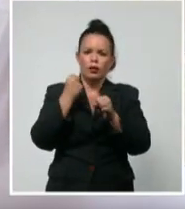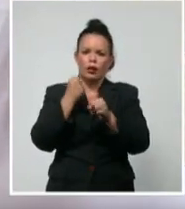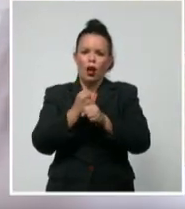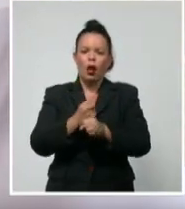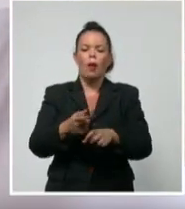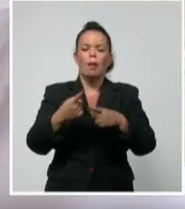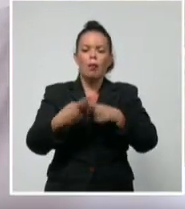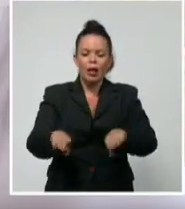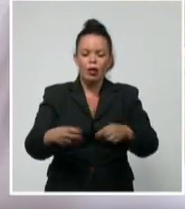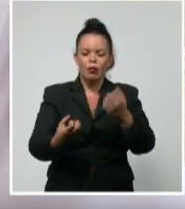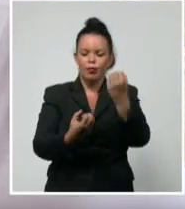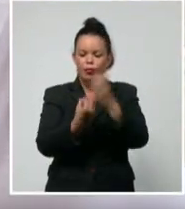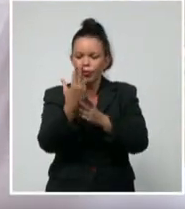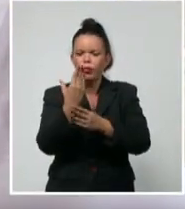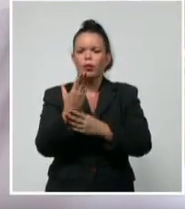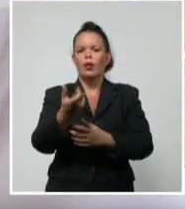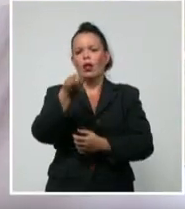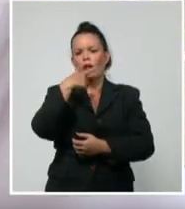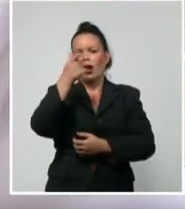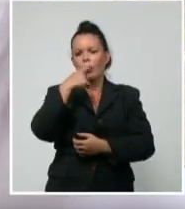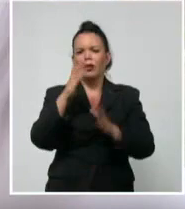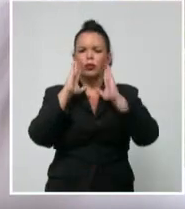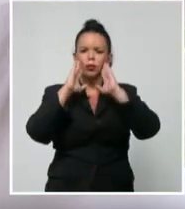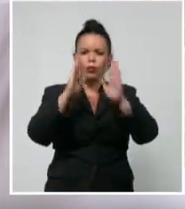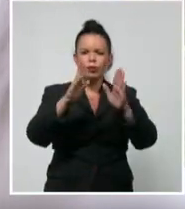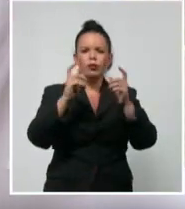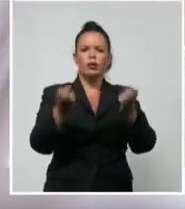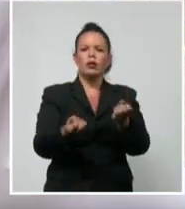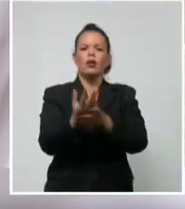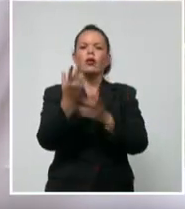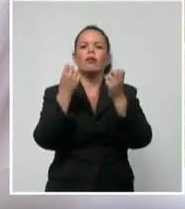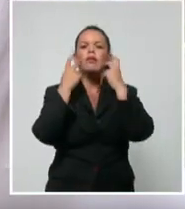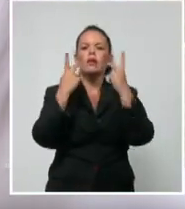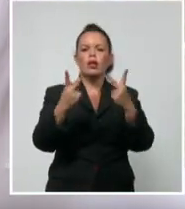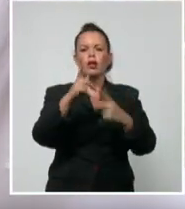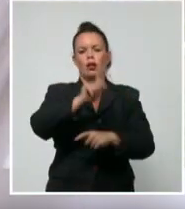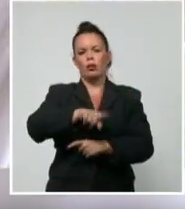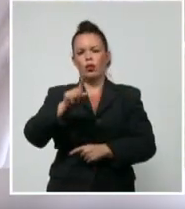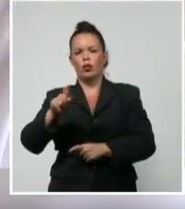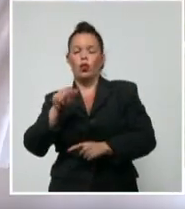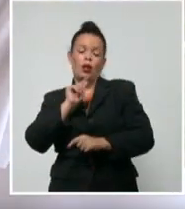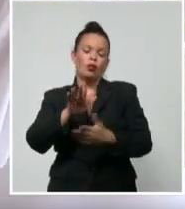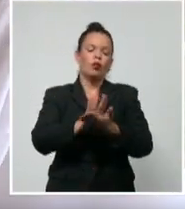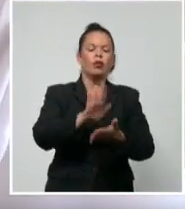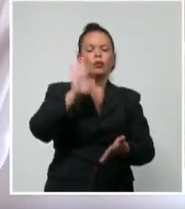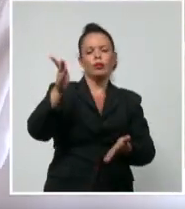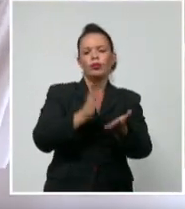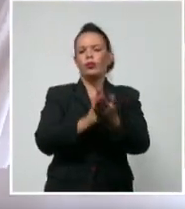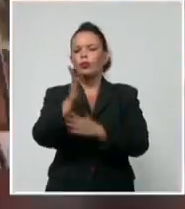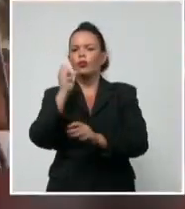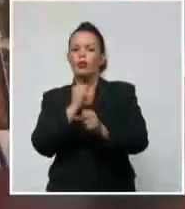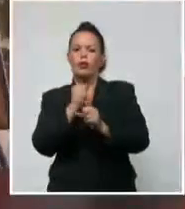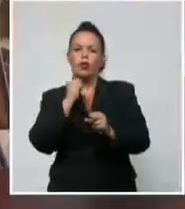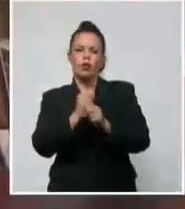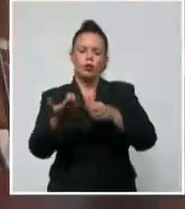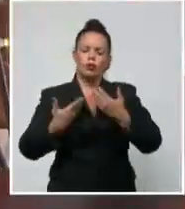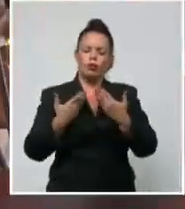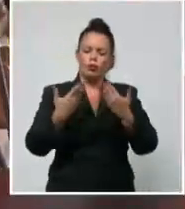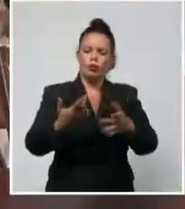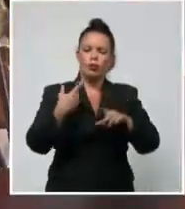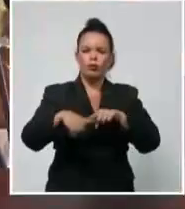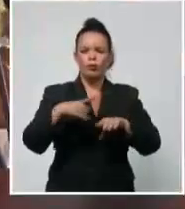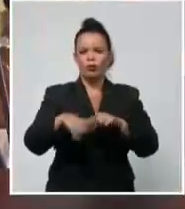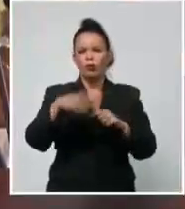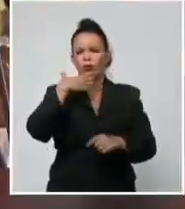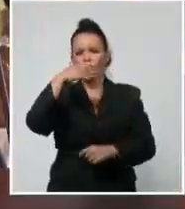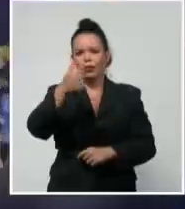Y eso el Sistema Nacional de Salud, eso el pueblo de Cuba, los enaltece, los compromete a seguir trabajando y brindar lo mejor de sí. Protagonistas